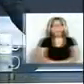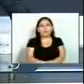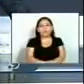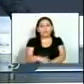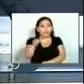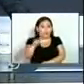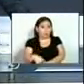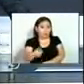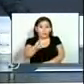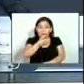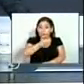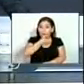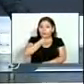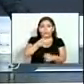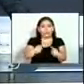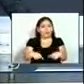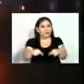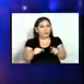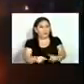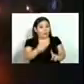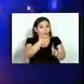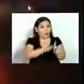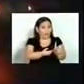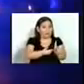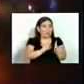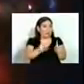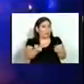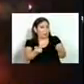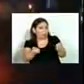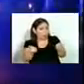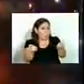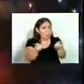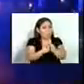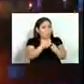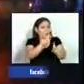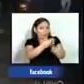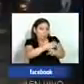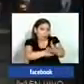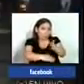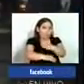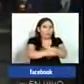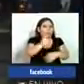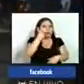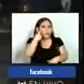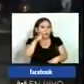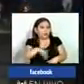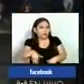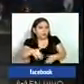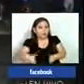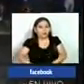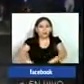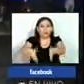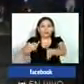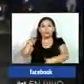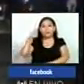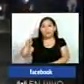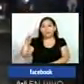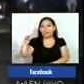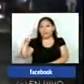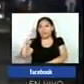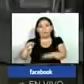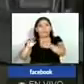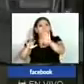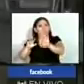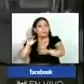Vamos a continuar Con las informaciones Una persona lesionada Dejó un accidente De tránsito Que se registró Sobre el kilómetro 9 Del boulevard Monseñor Romero